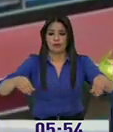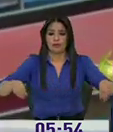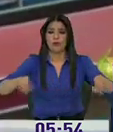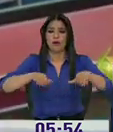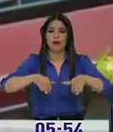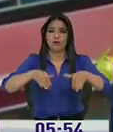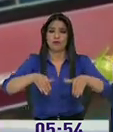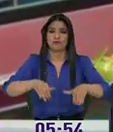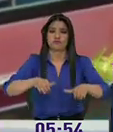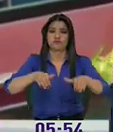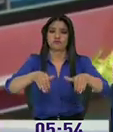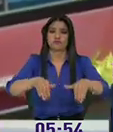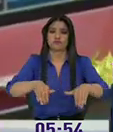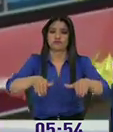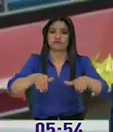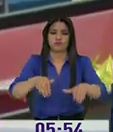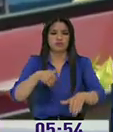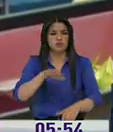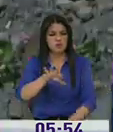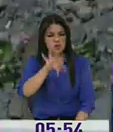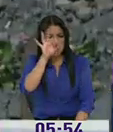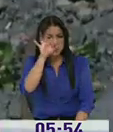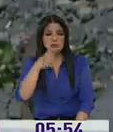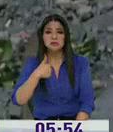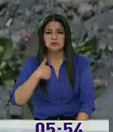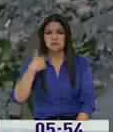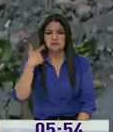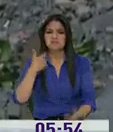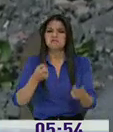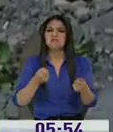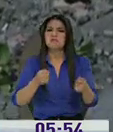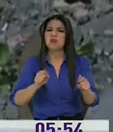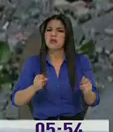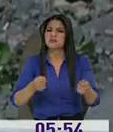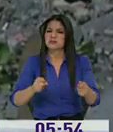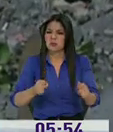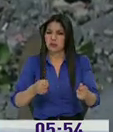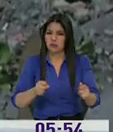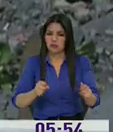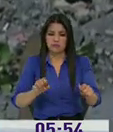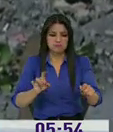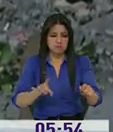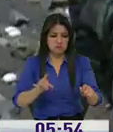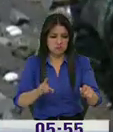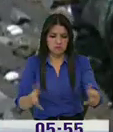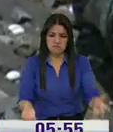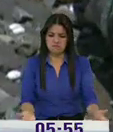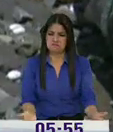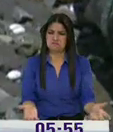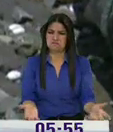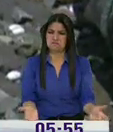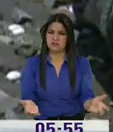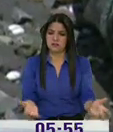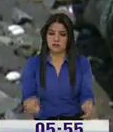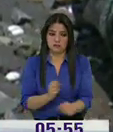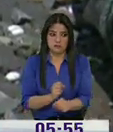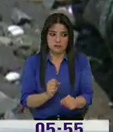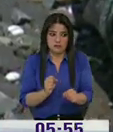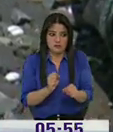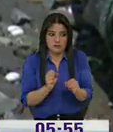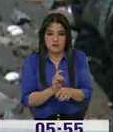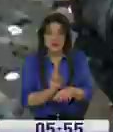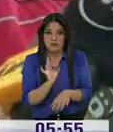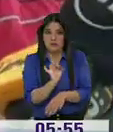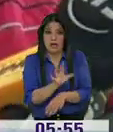canoero lo que él encontró y pensaba que era plástico, así nomás, y el man va a jalar el plástico y ve que era un bulto pesado. El man se asustó y lo dejó ahí mismo, porque ahí